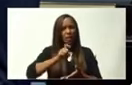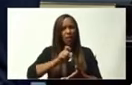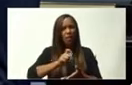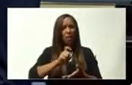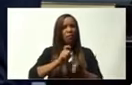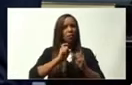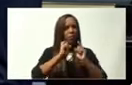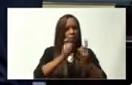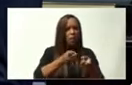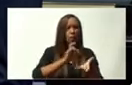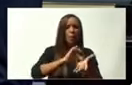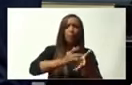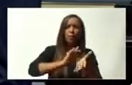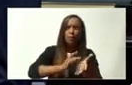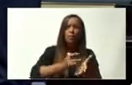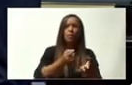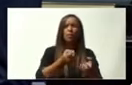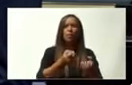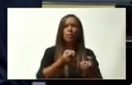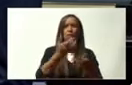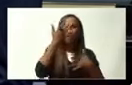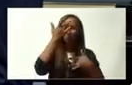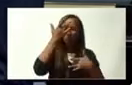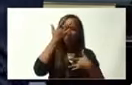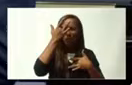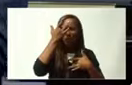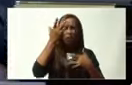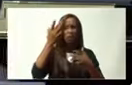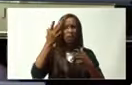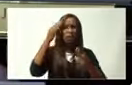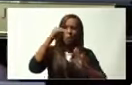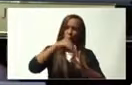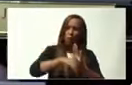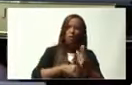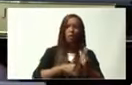propaganda. Hacen poco, pero promocionan mucho.